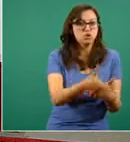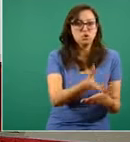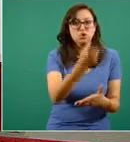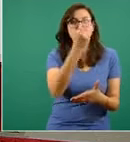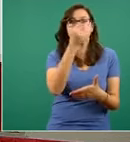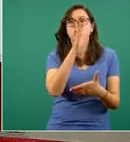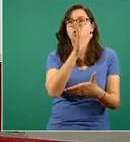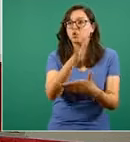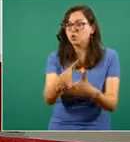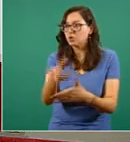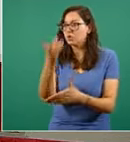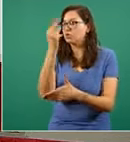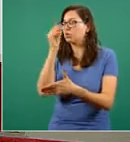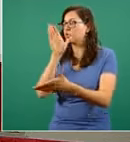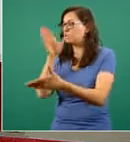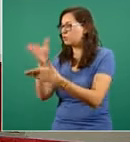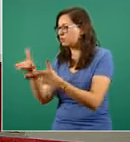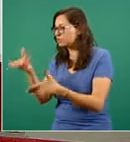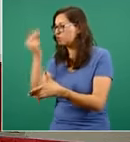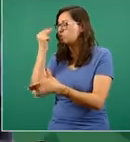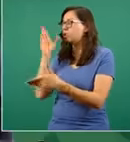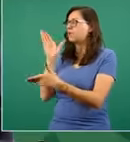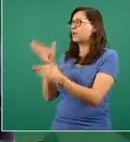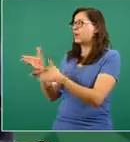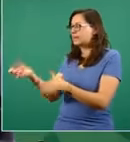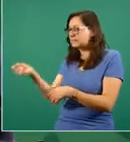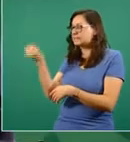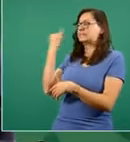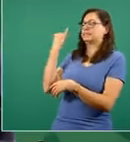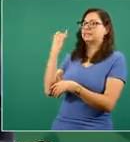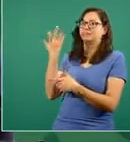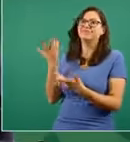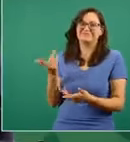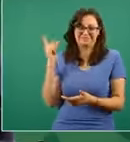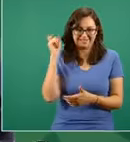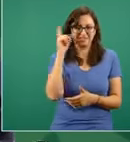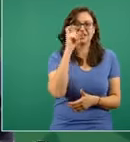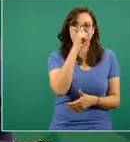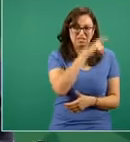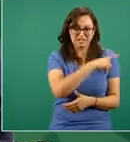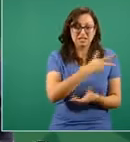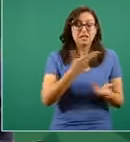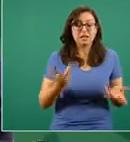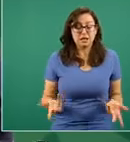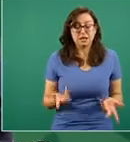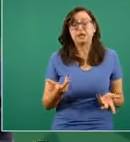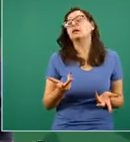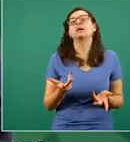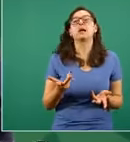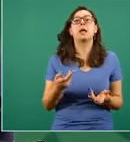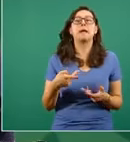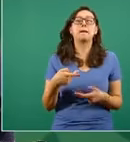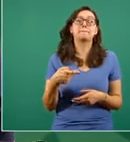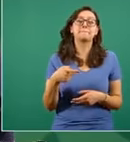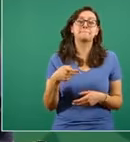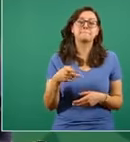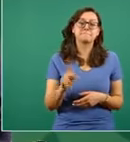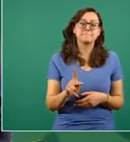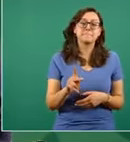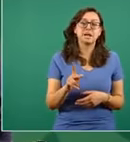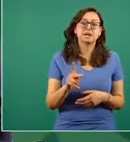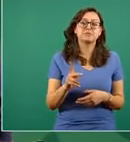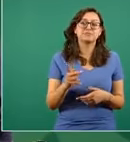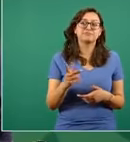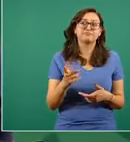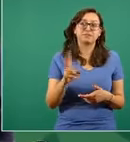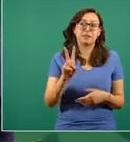es cierto, sobre todo cuando hay niveles importantes de ocupación y cuando empieza a haber riesgos de saturación o